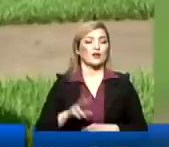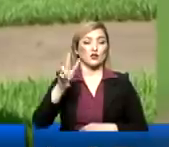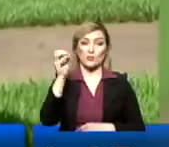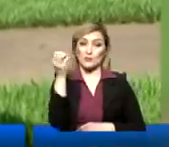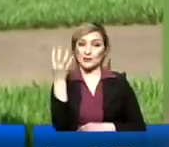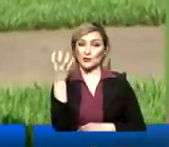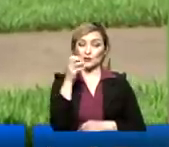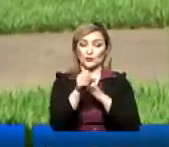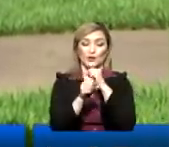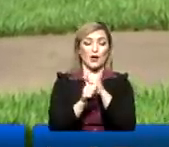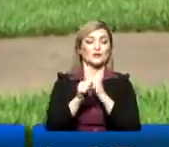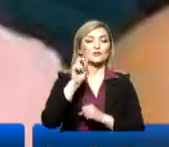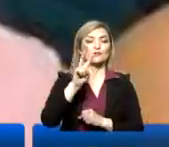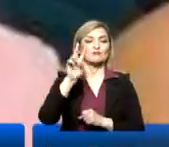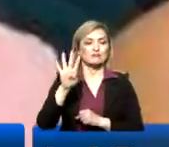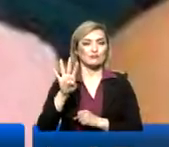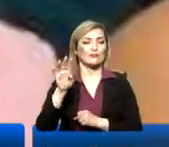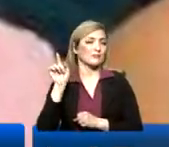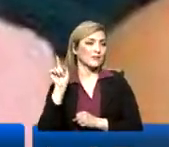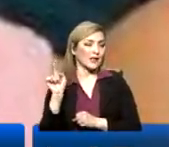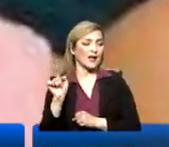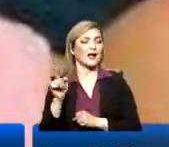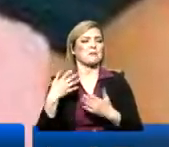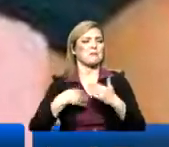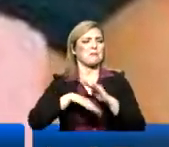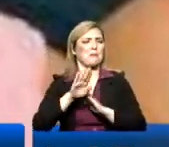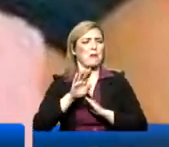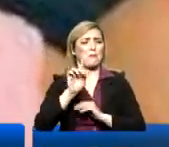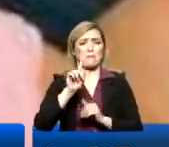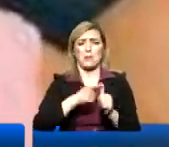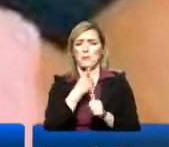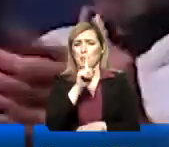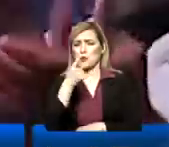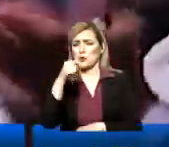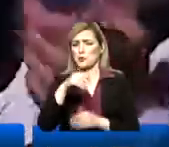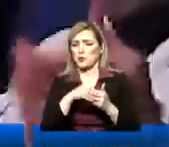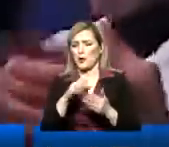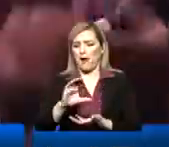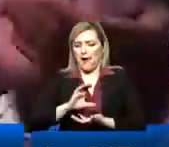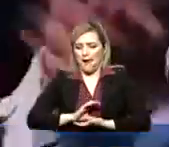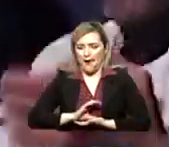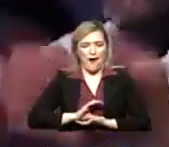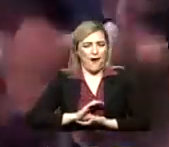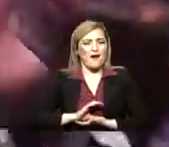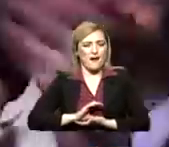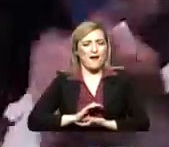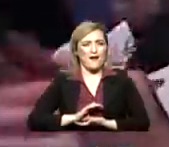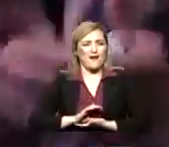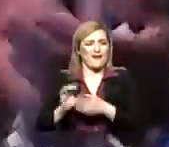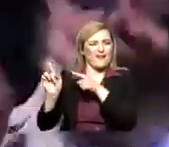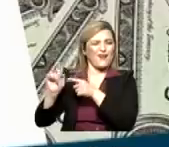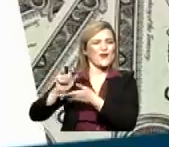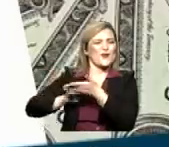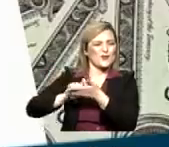2014, cuando apenas tenía 24 años, Salcedo obtuvo más que su primer millón de dólares. La gobernación de Rolando Panchana le otorgó